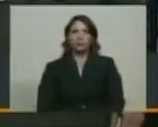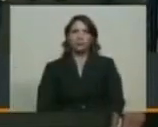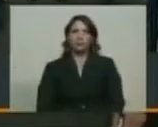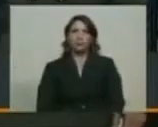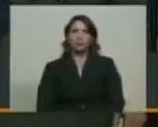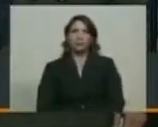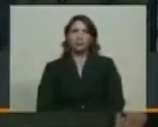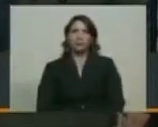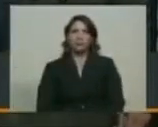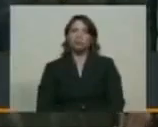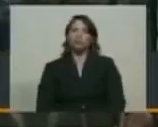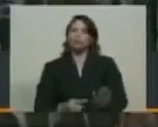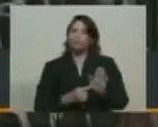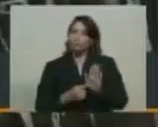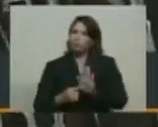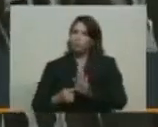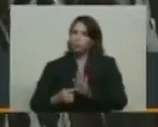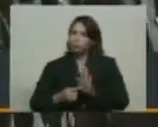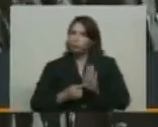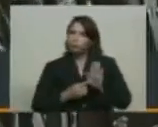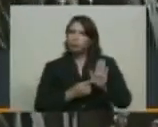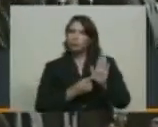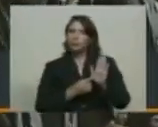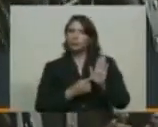que sirva de persuasión